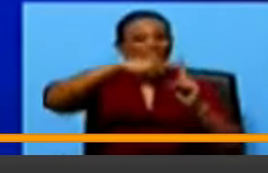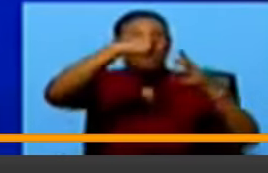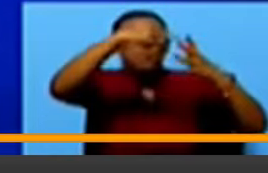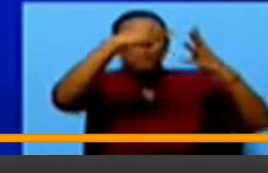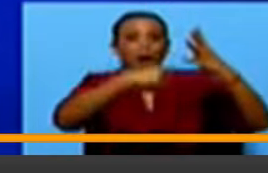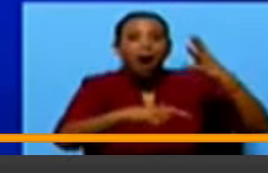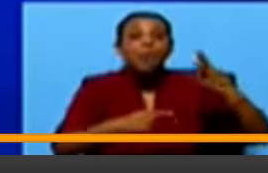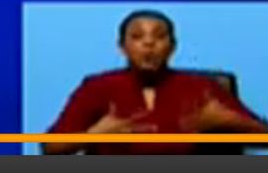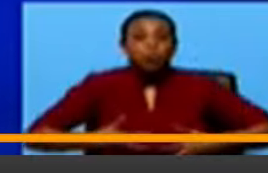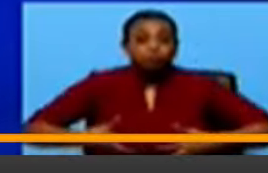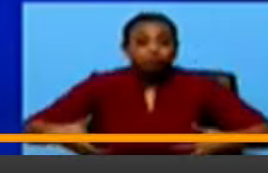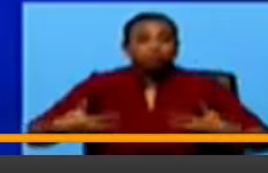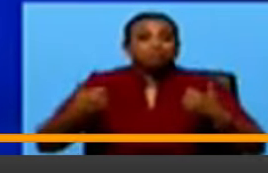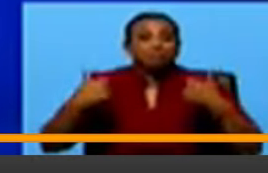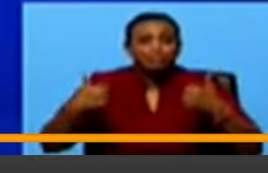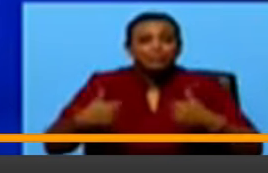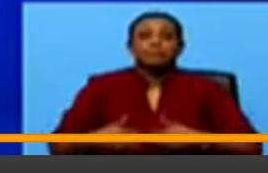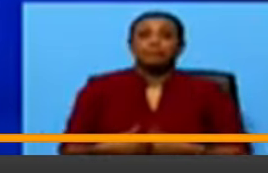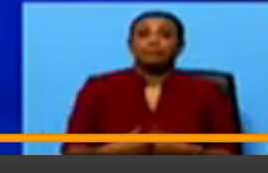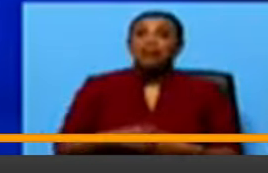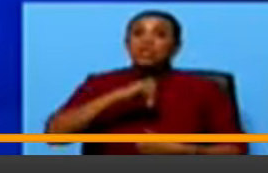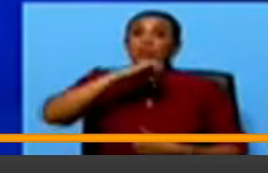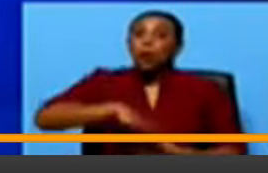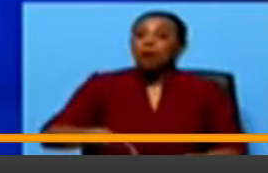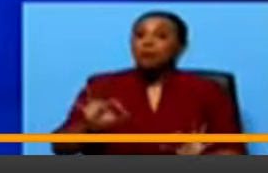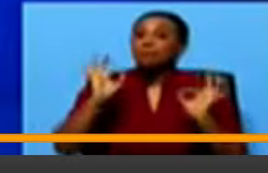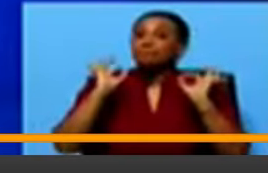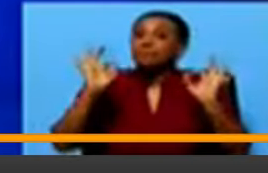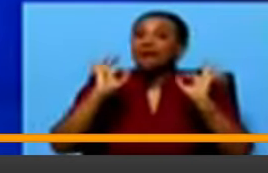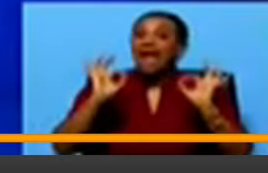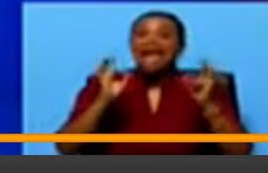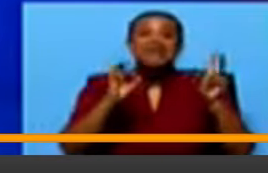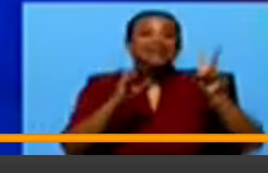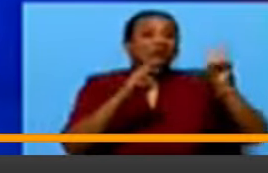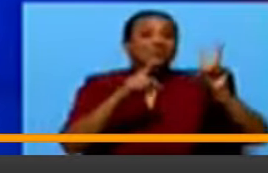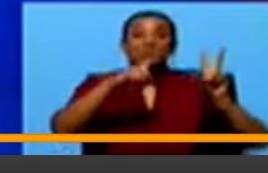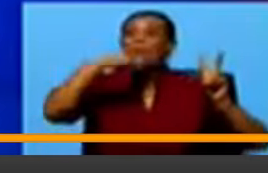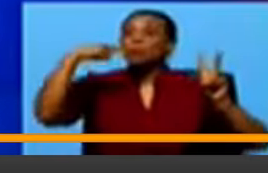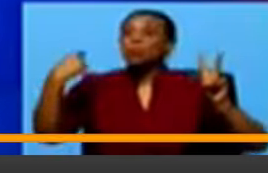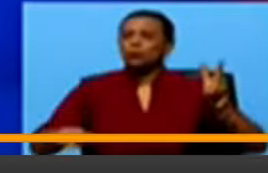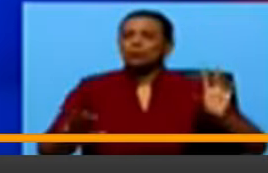muy fructífera, histórica entre Rusia y Venezuela.